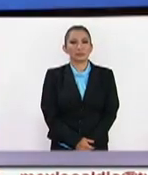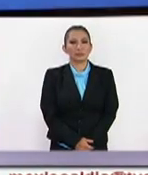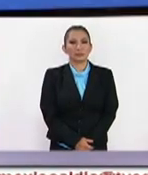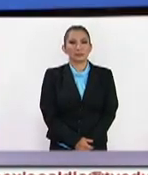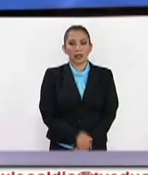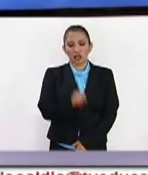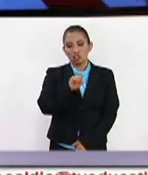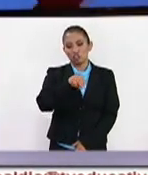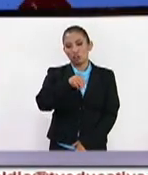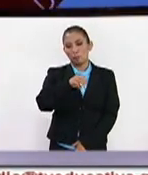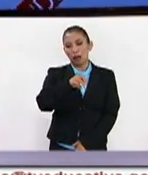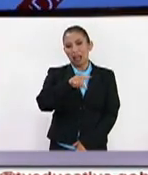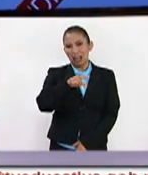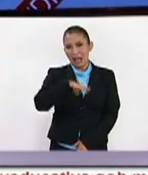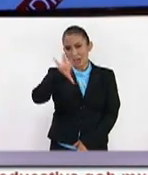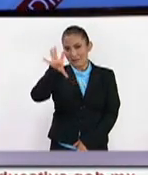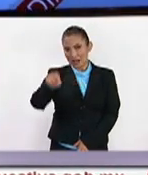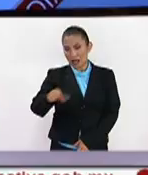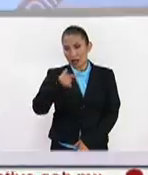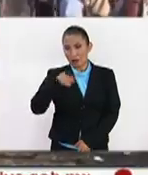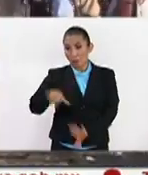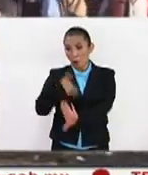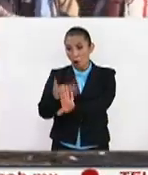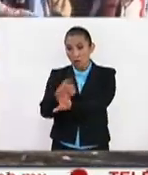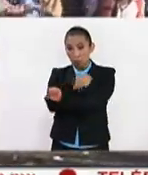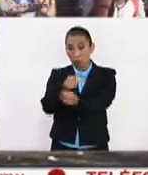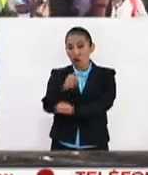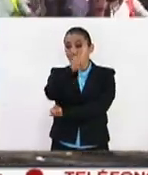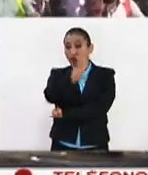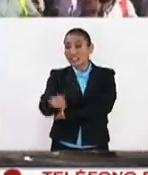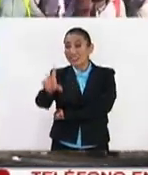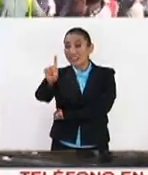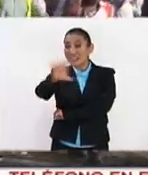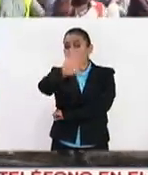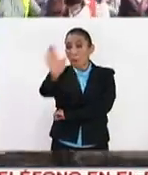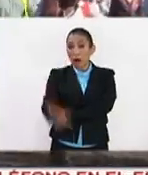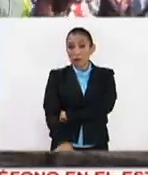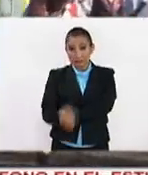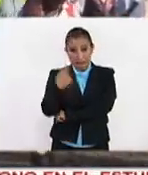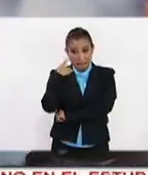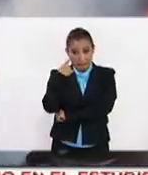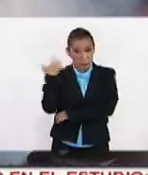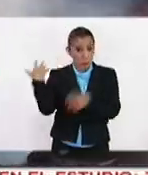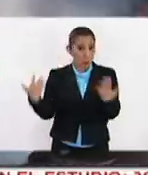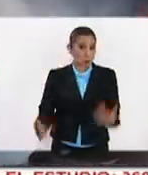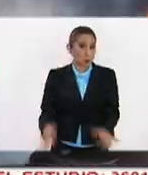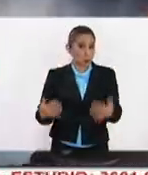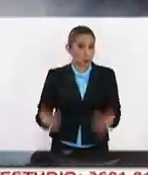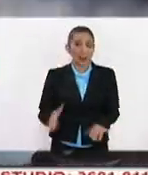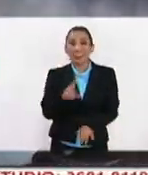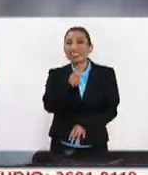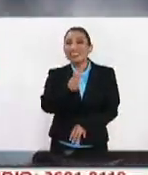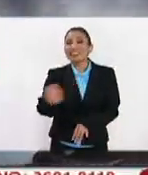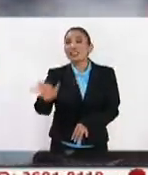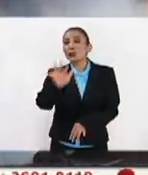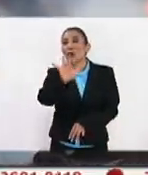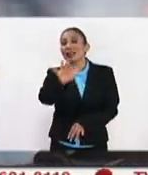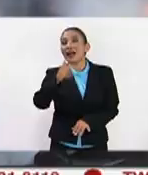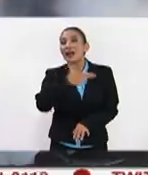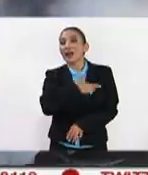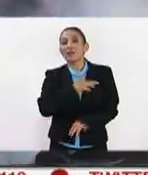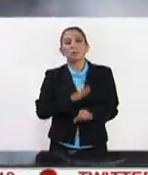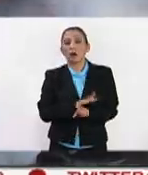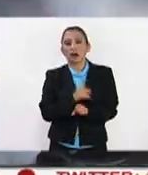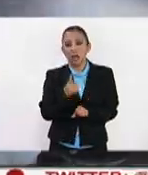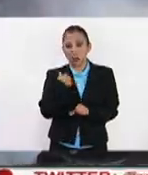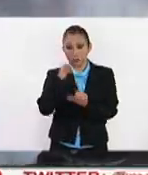En Somalia, en África, un atentado dejó como resultado al menos 230 muertos, escuche usted eso, y más de 350 heridos. De